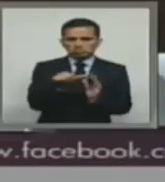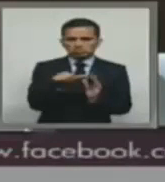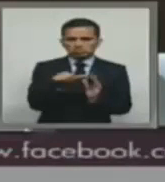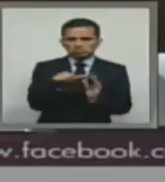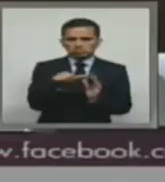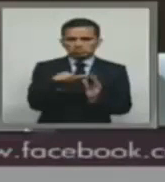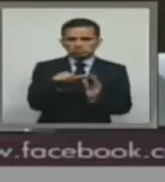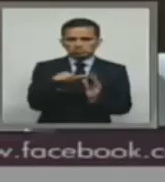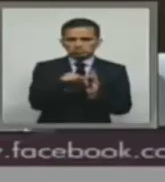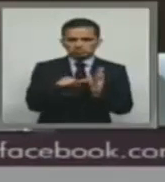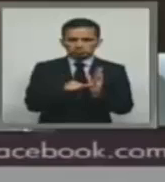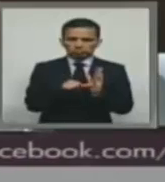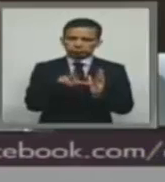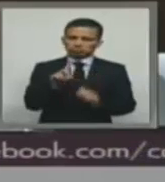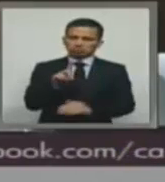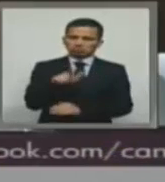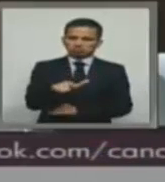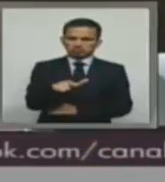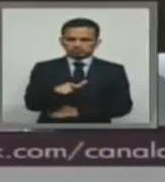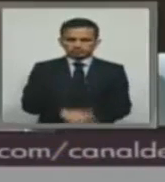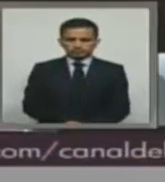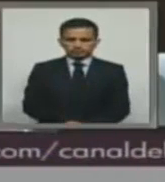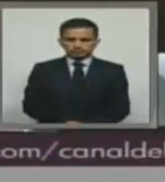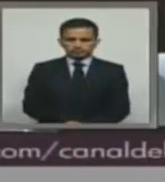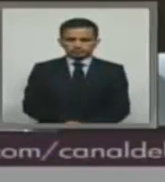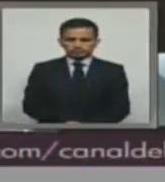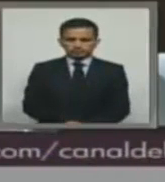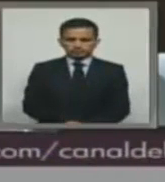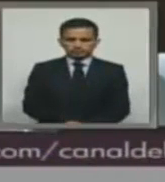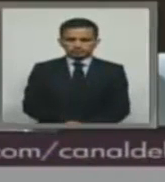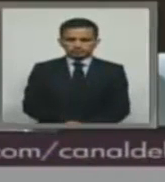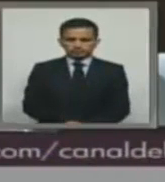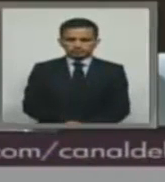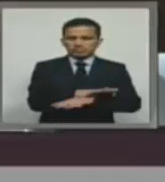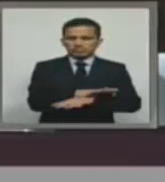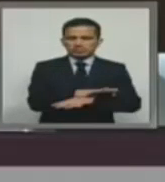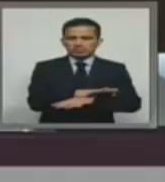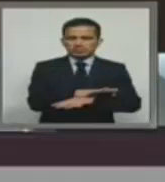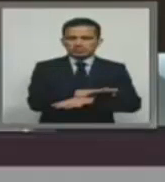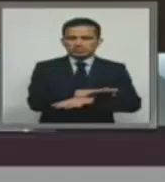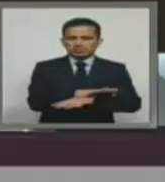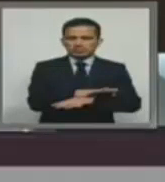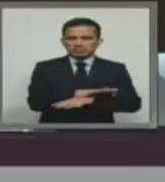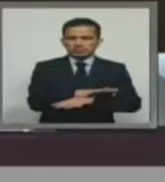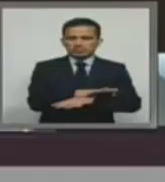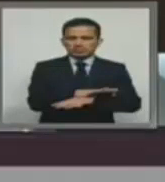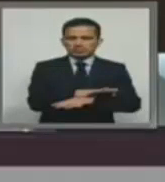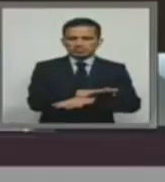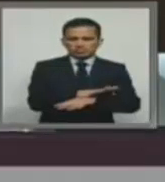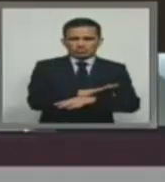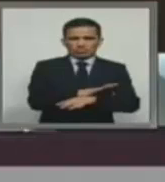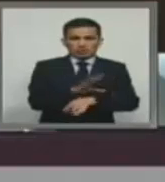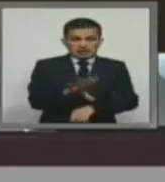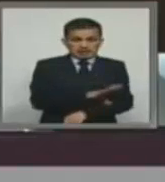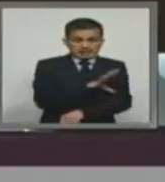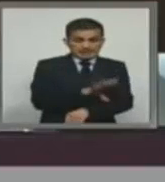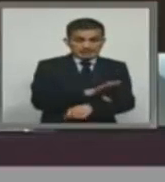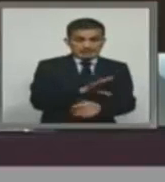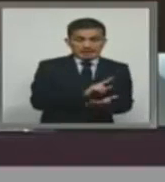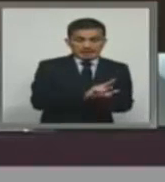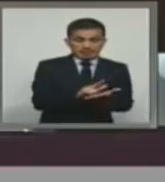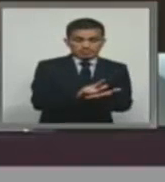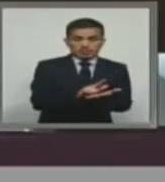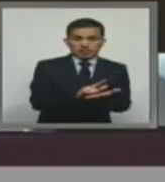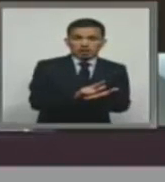37. Donde habla del cambio de energías limpias a energía renovable. Fue un